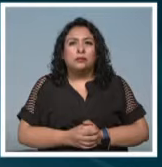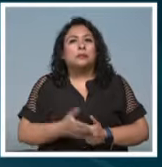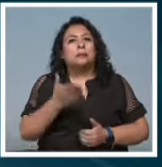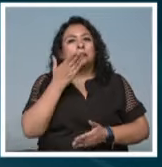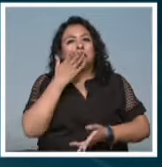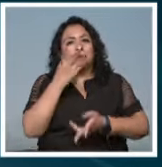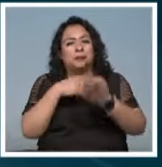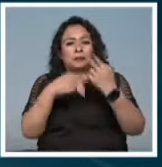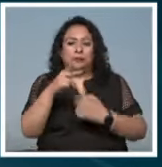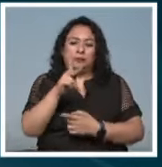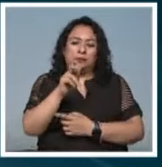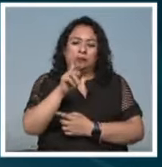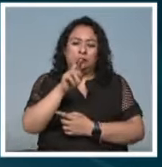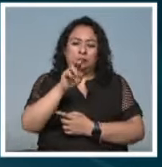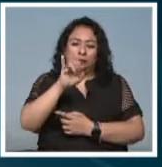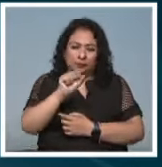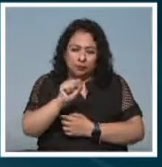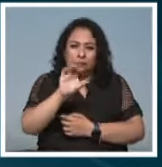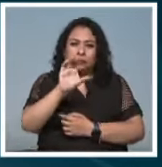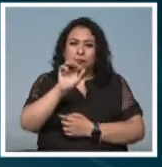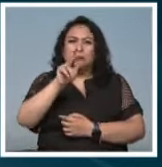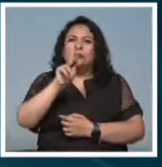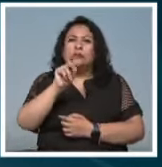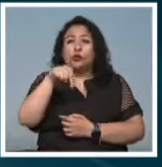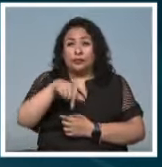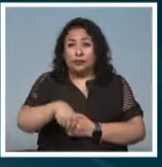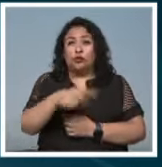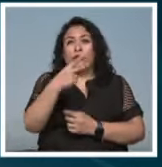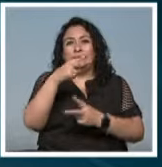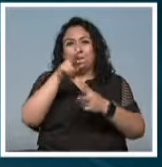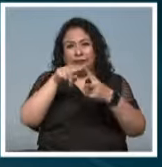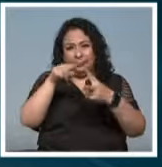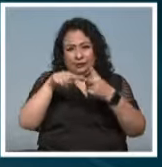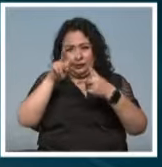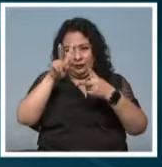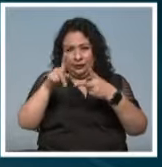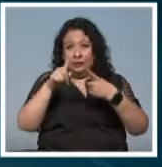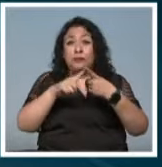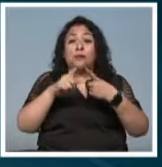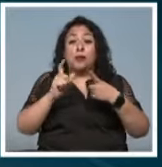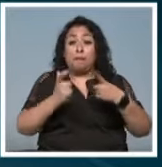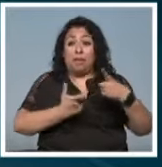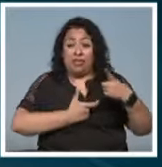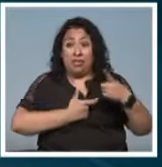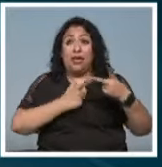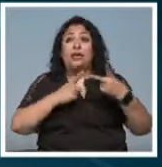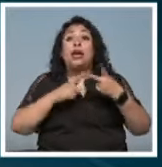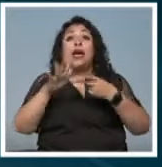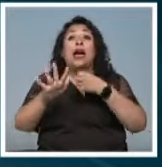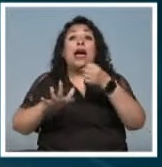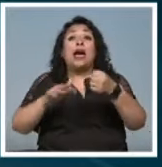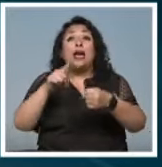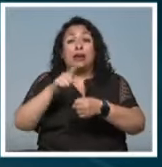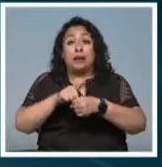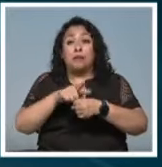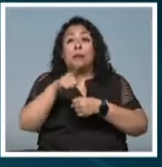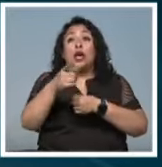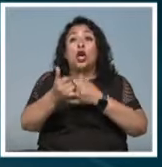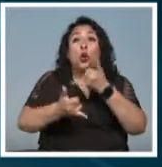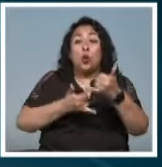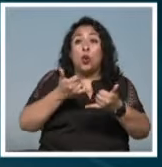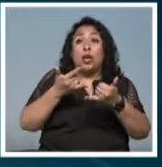Bienvenidos a Pariscopio. En esta emisión vamos a conversar sobre dos temas centrales de los Juegos Olímpicos, las medallas y la mascota. En estos